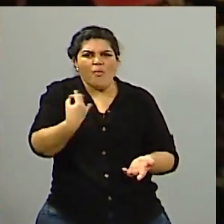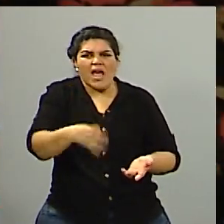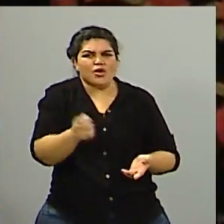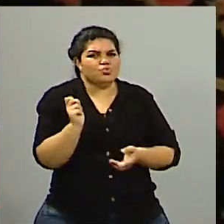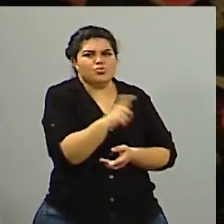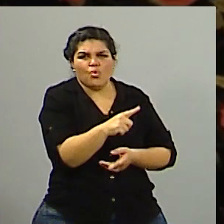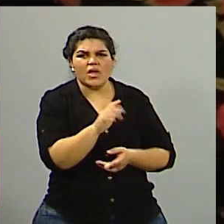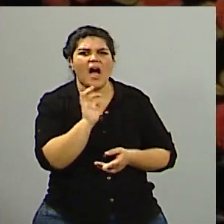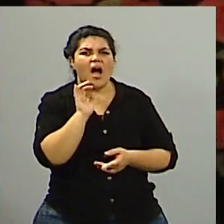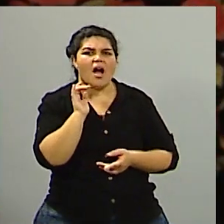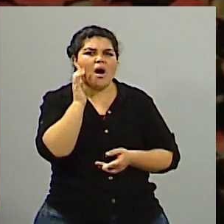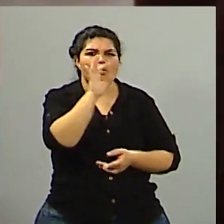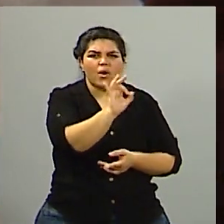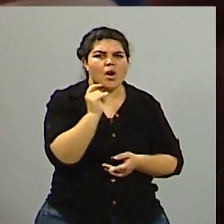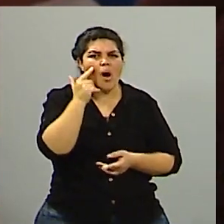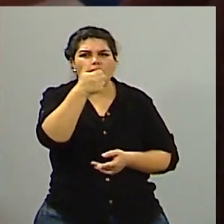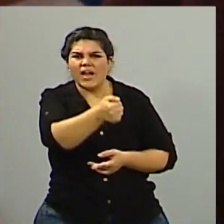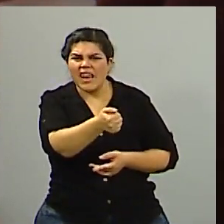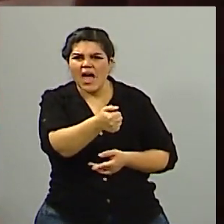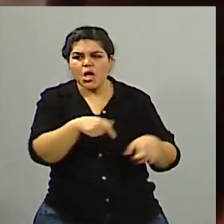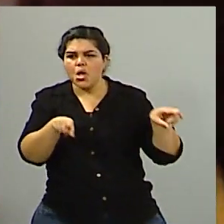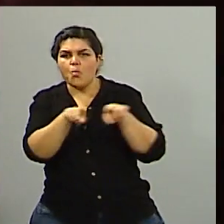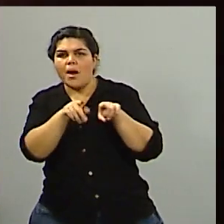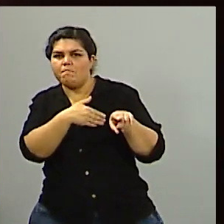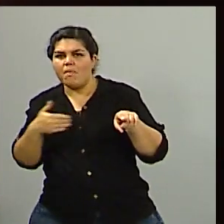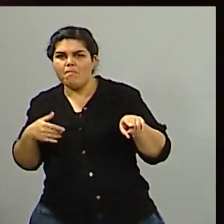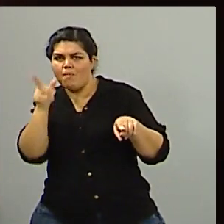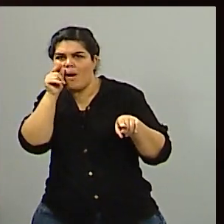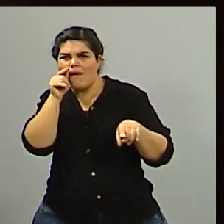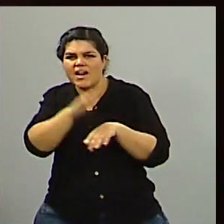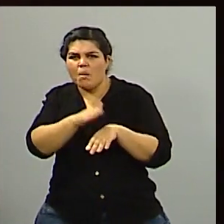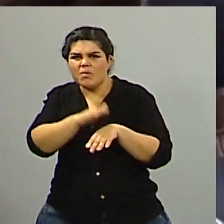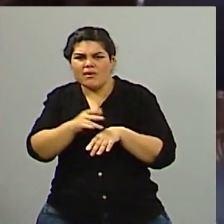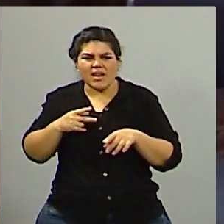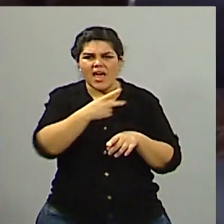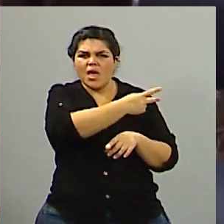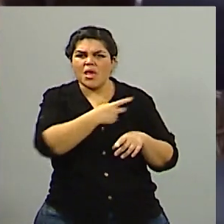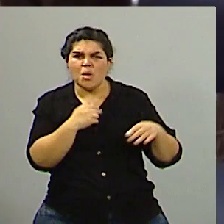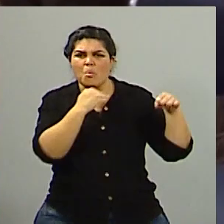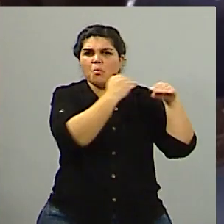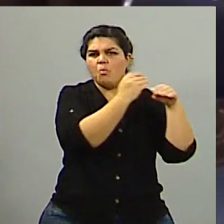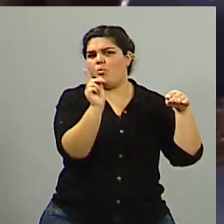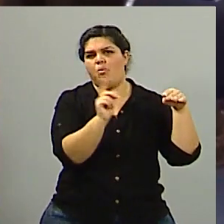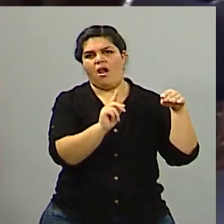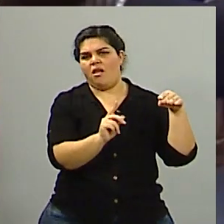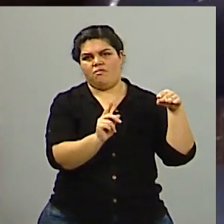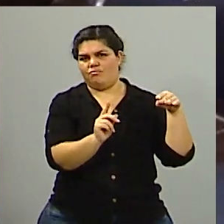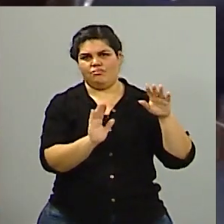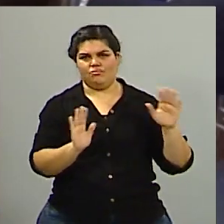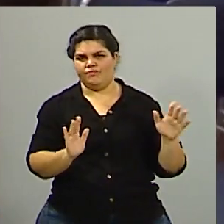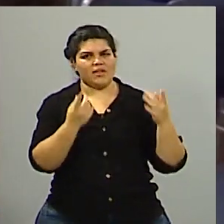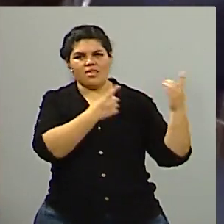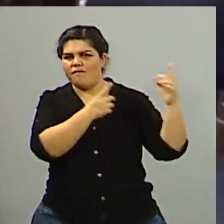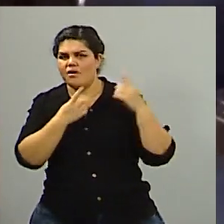de madres o de padres. Exactamente. Lo quería traer un poco porque me parece que es importante, porque esa nota hablaba de eso, de